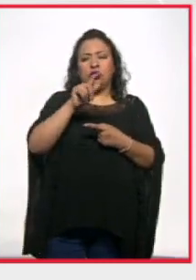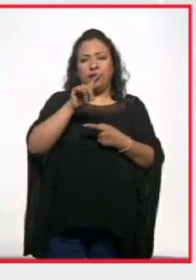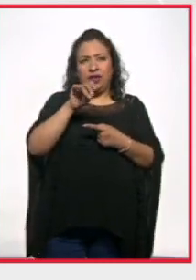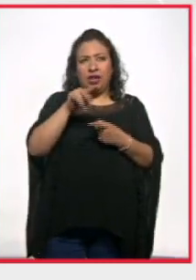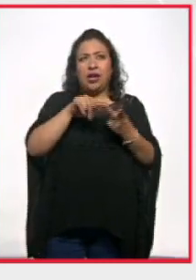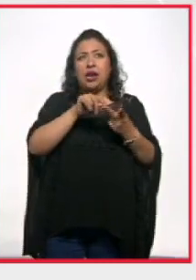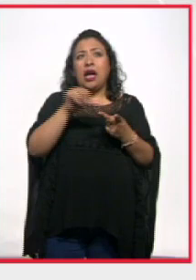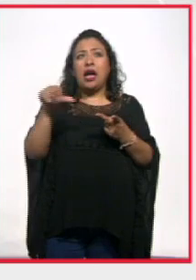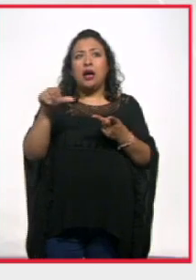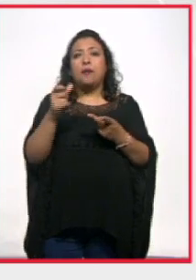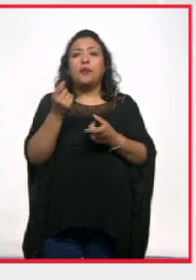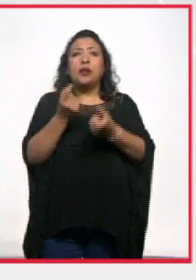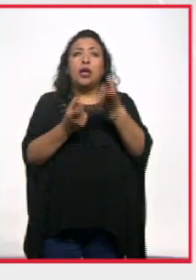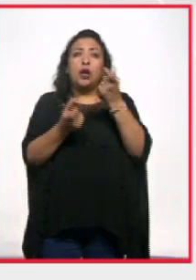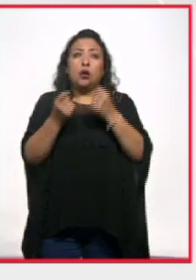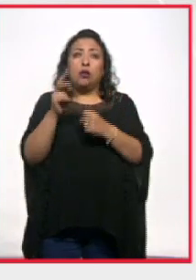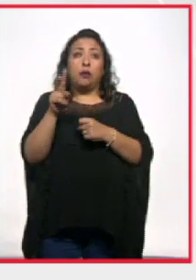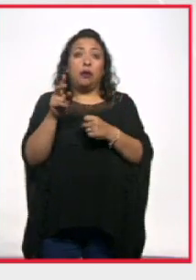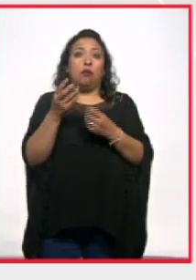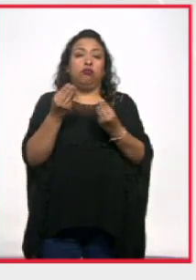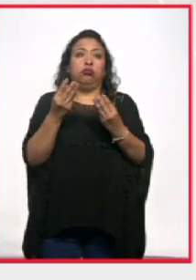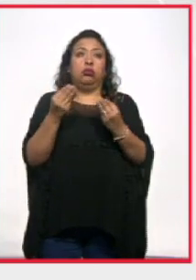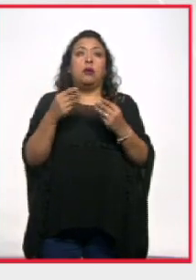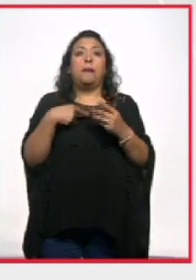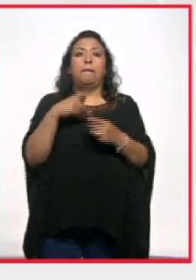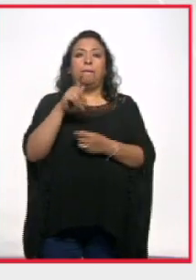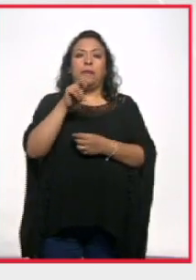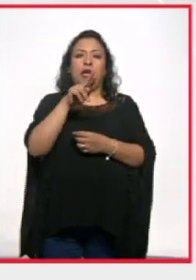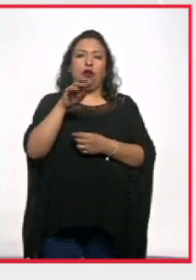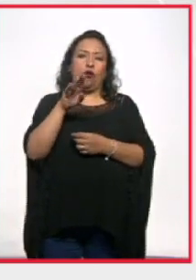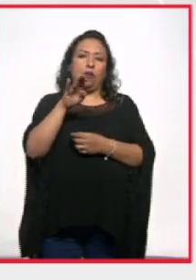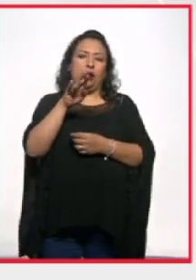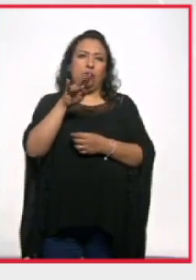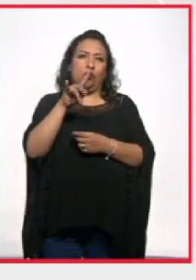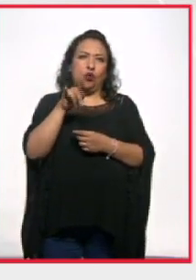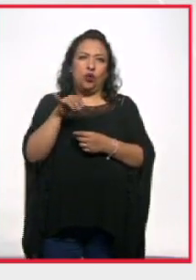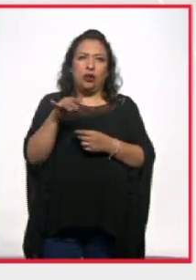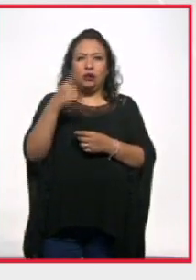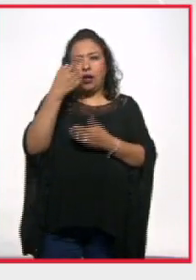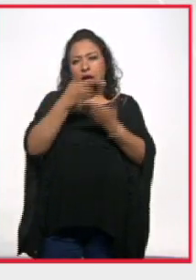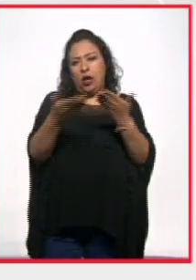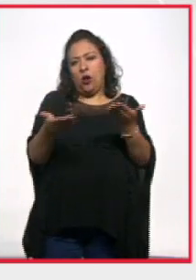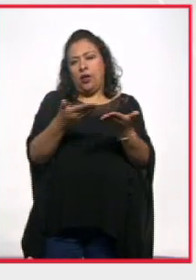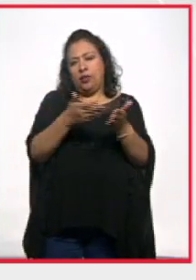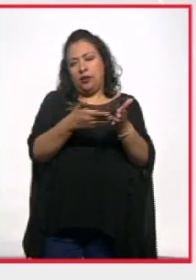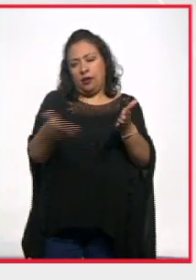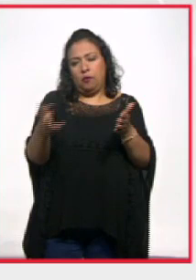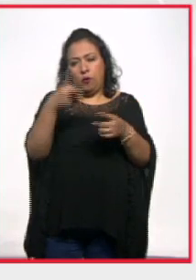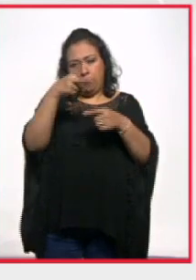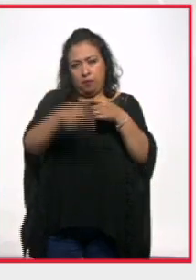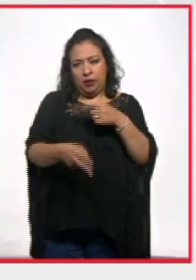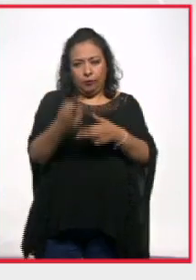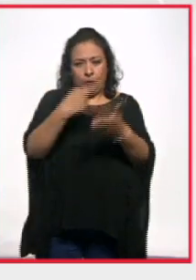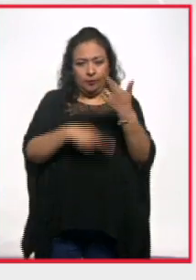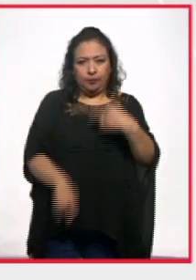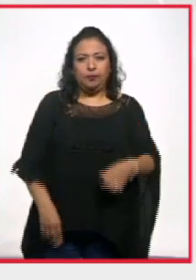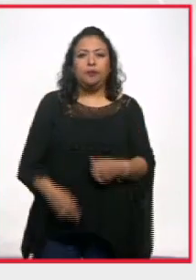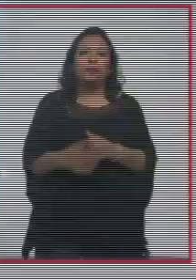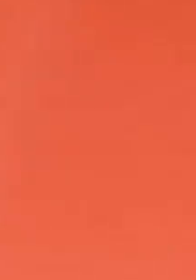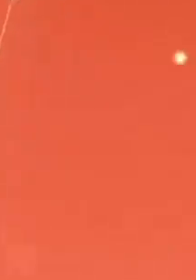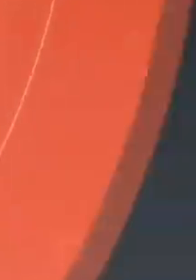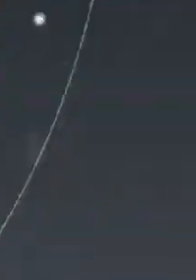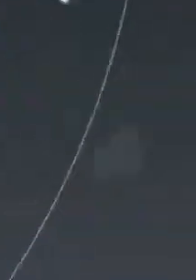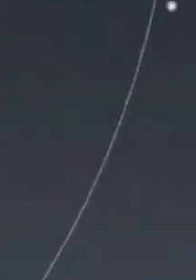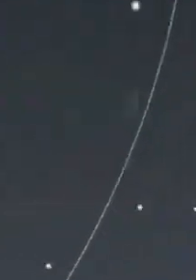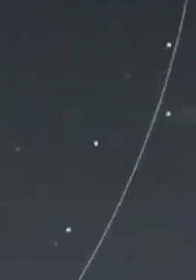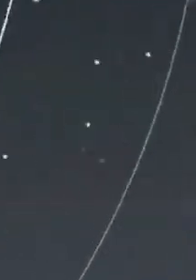claro. hasta algunos que se han vuelto muy populares, como el Perro Bermúdez, ya más para estas épocas. Una pausa. Volvemos.